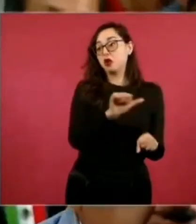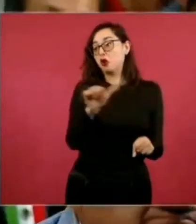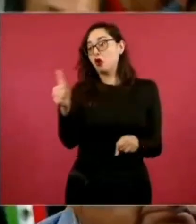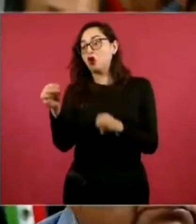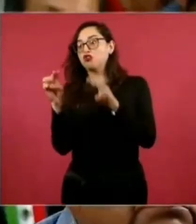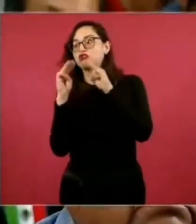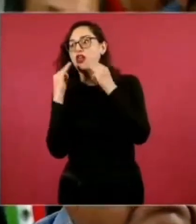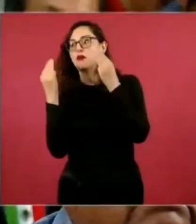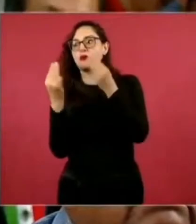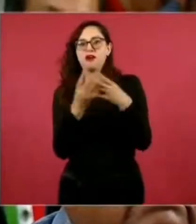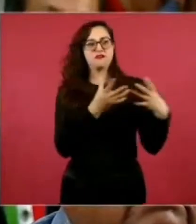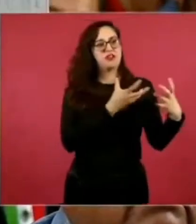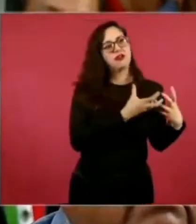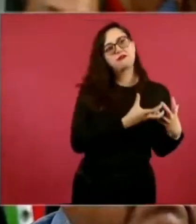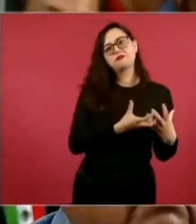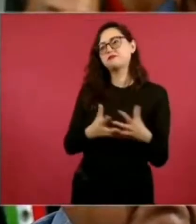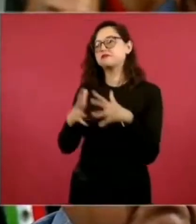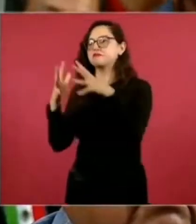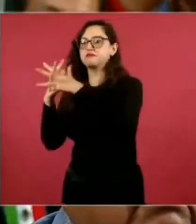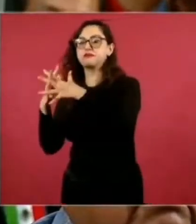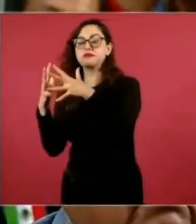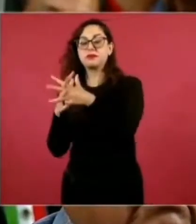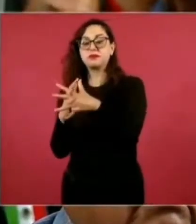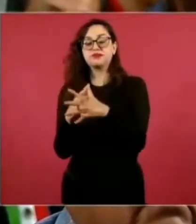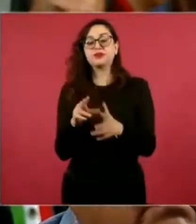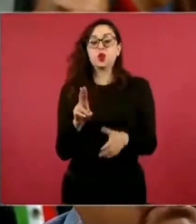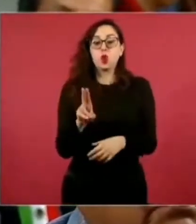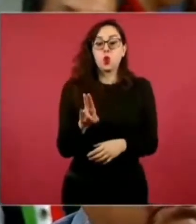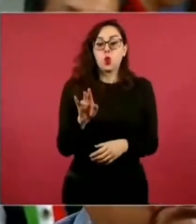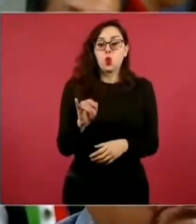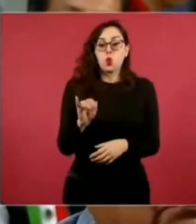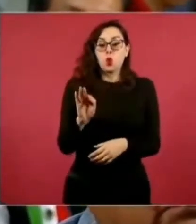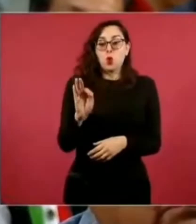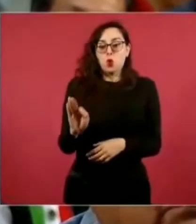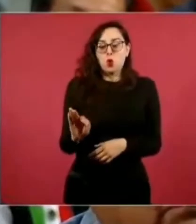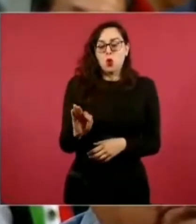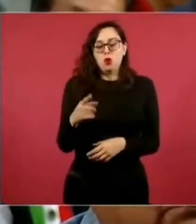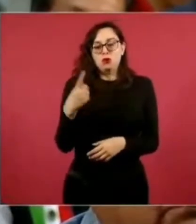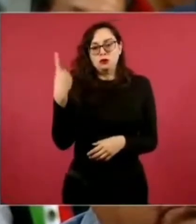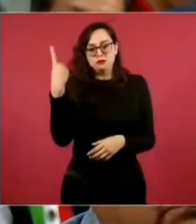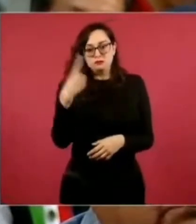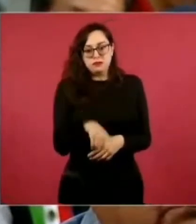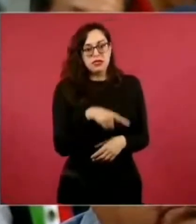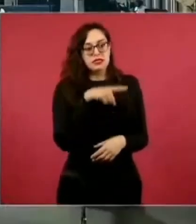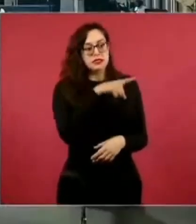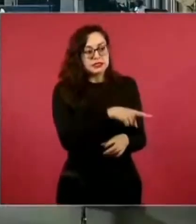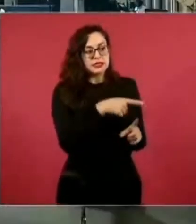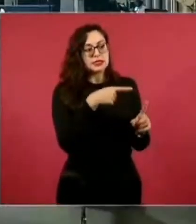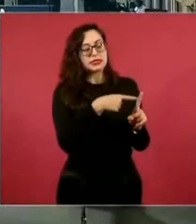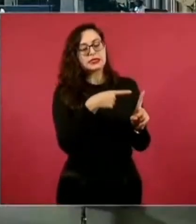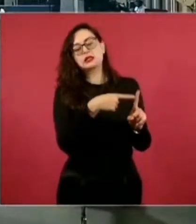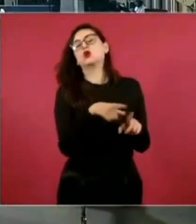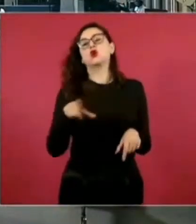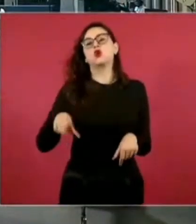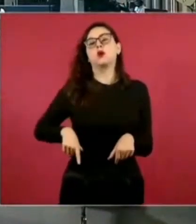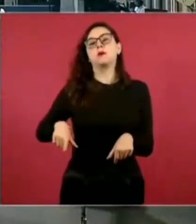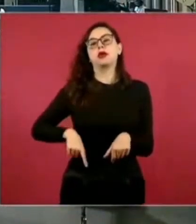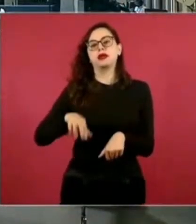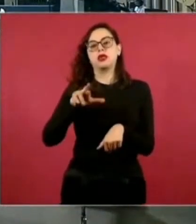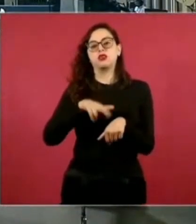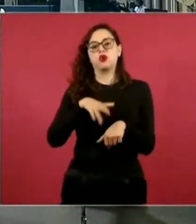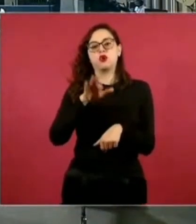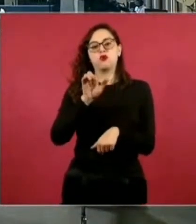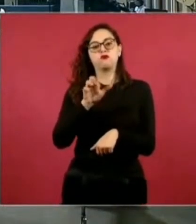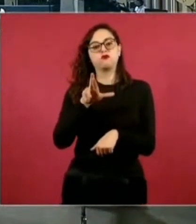unidad de inteligencia financiera, cuando se le intentó desaforar, descubrió casi 1,000 millones de pesos en